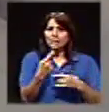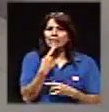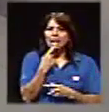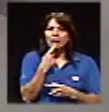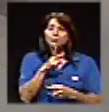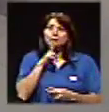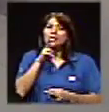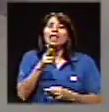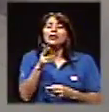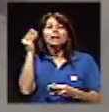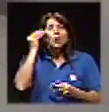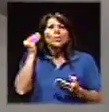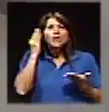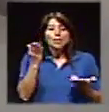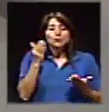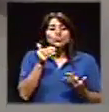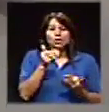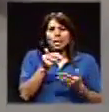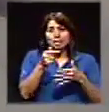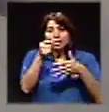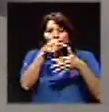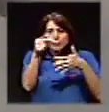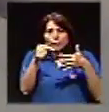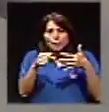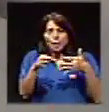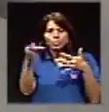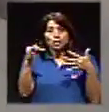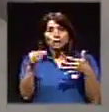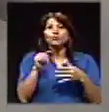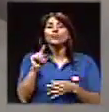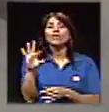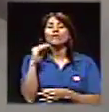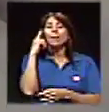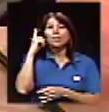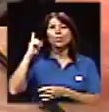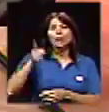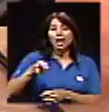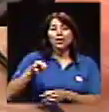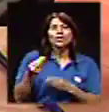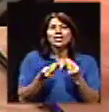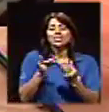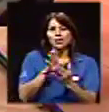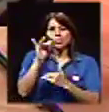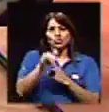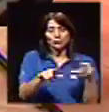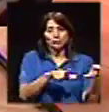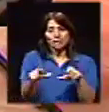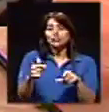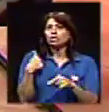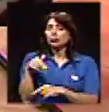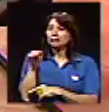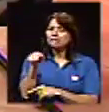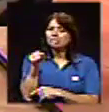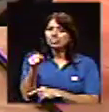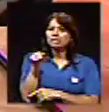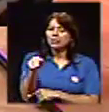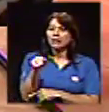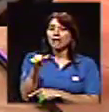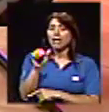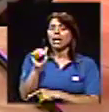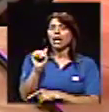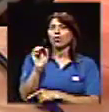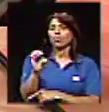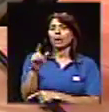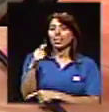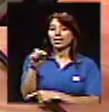opciones. Y la forma de obligarlo sería que el proyecto esté listo. Yo le voy a insistir a don Edgar que trate de que el proyecto esté listo